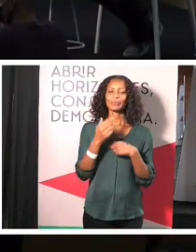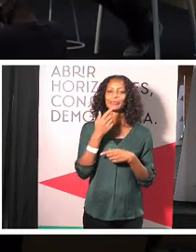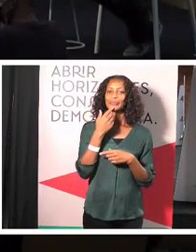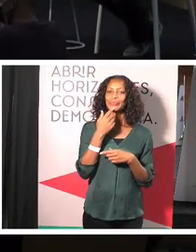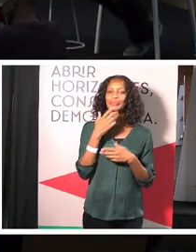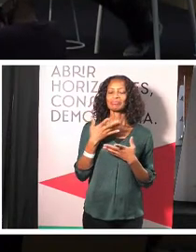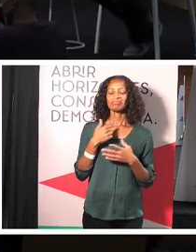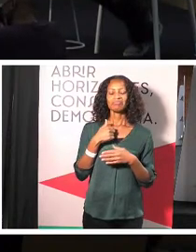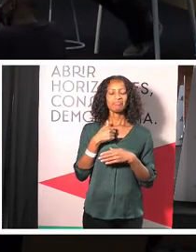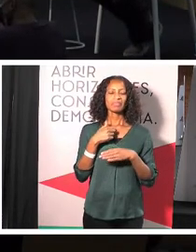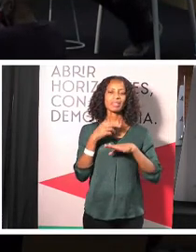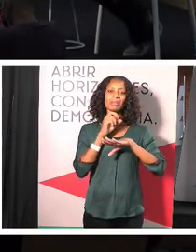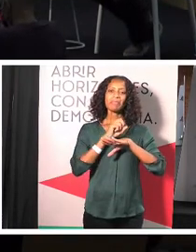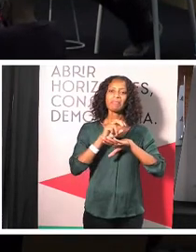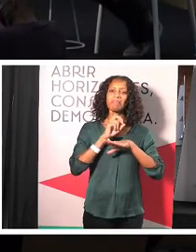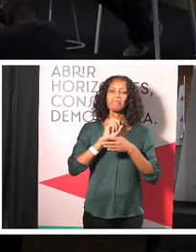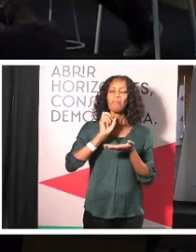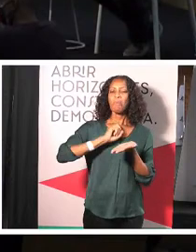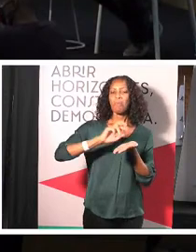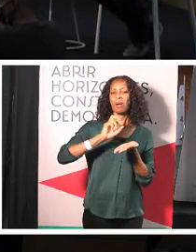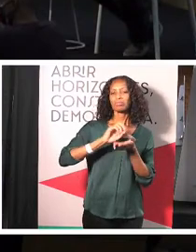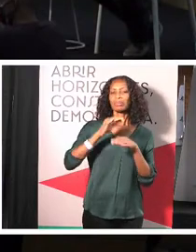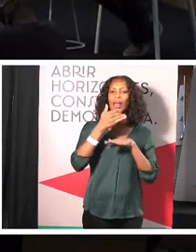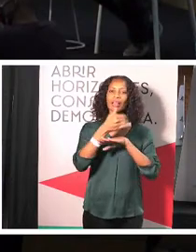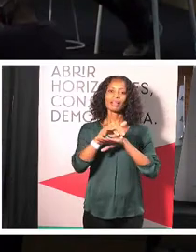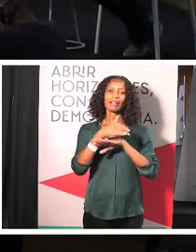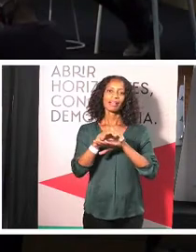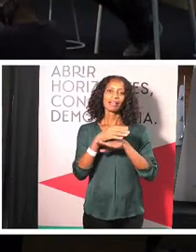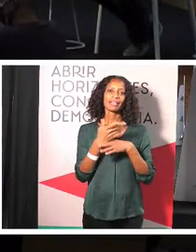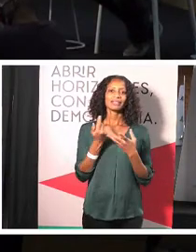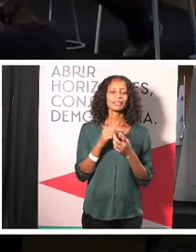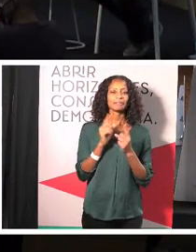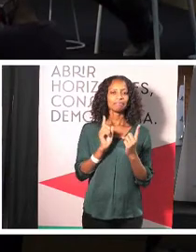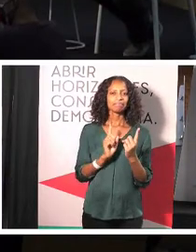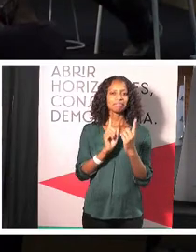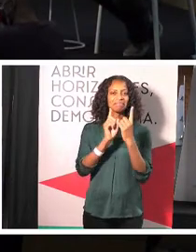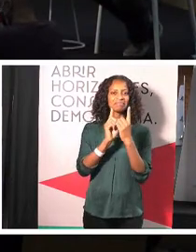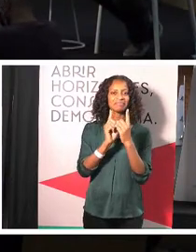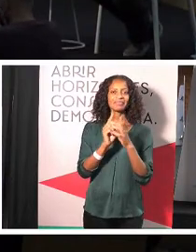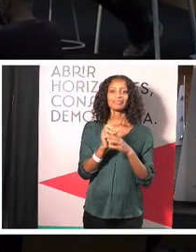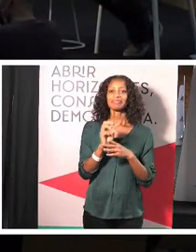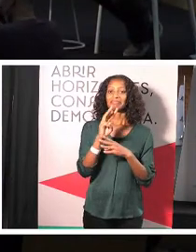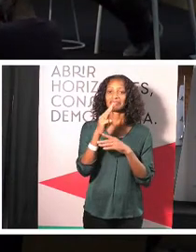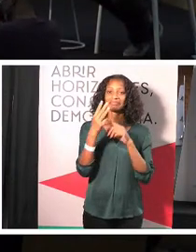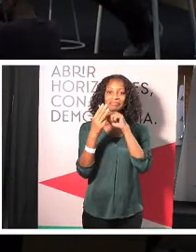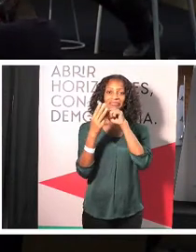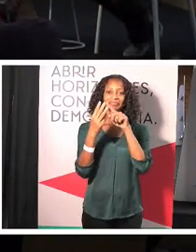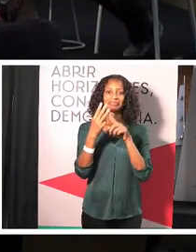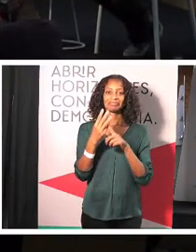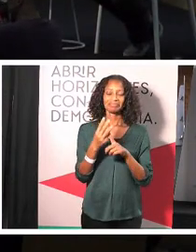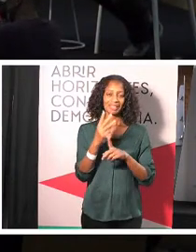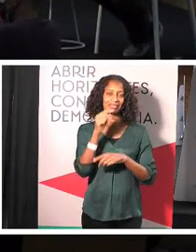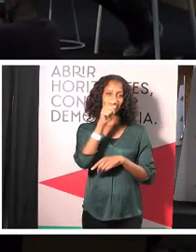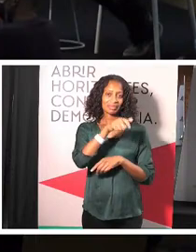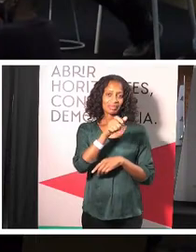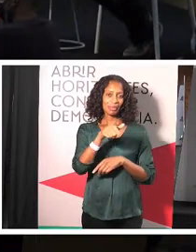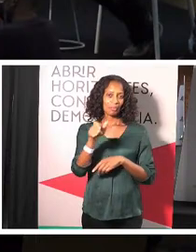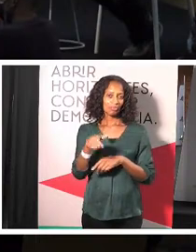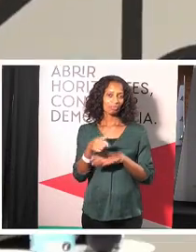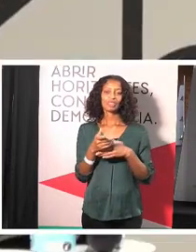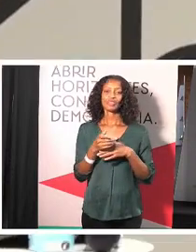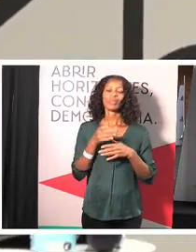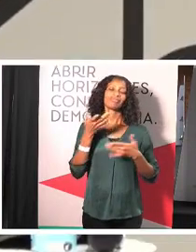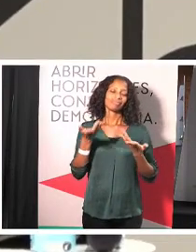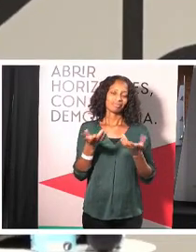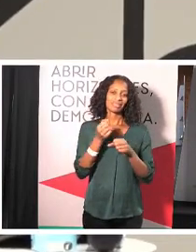con tres recadistas que llamábamos antes, ahora se llaman riders, que como diría Arguiñano, pues esto es el progreso,